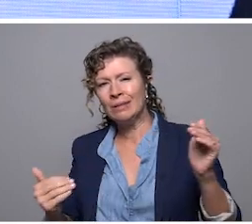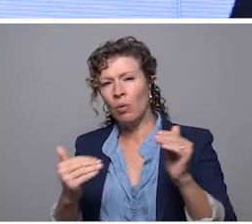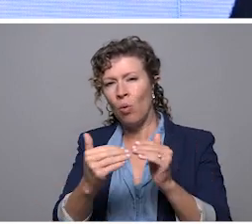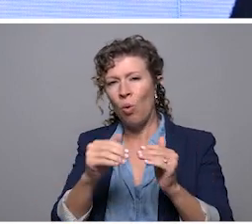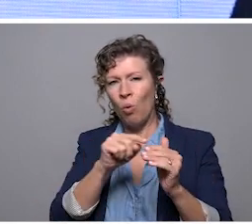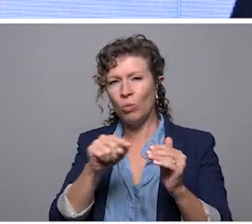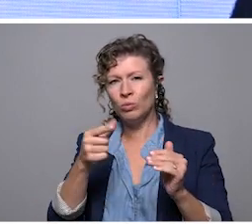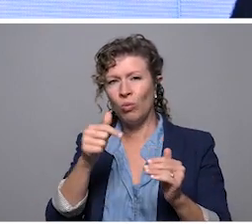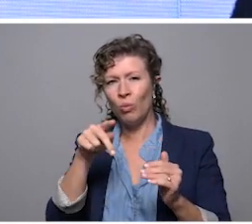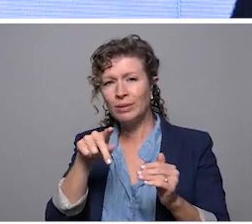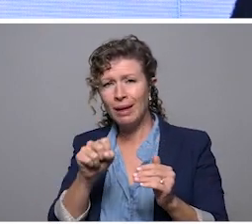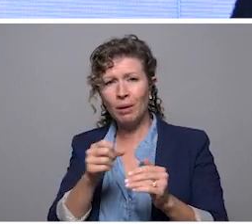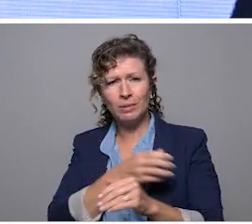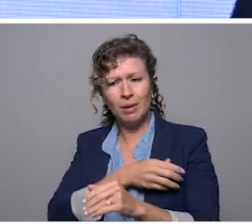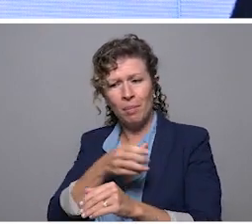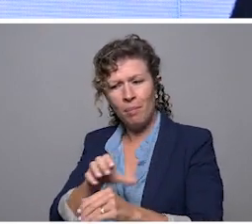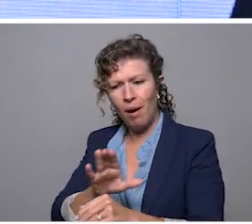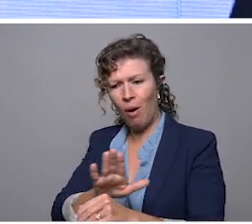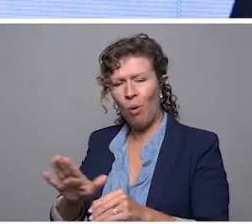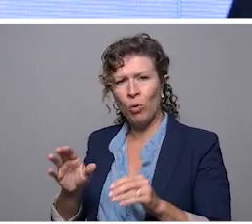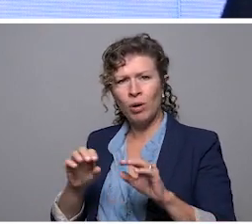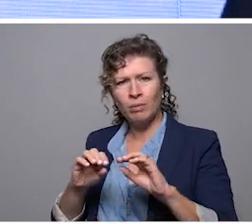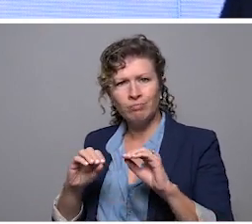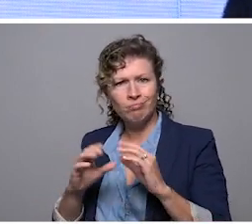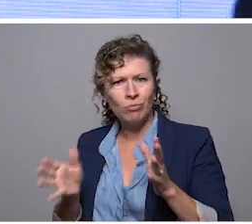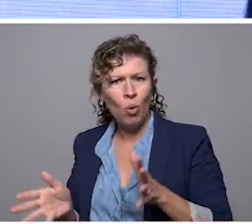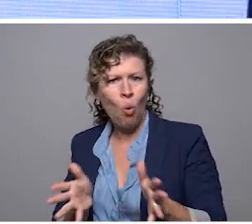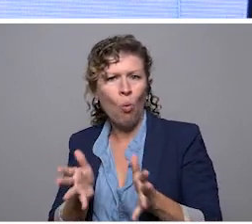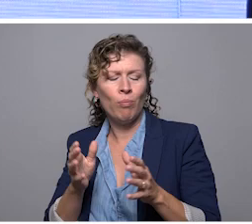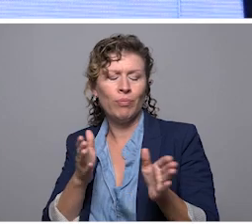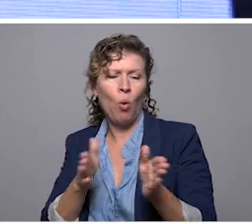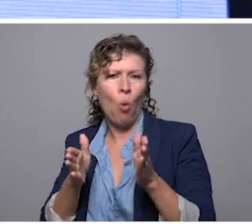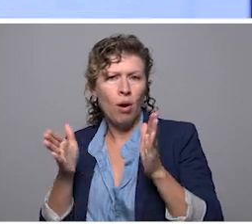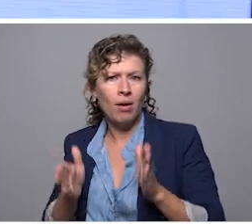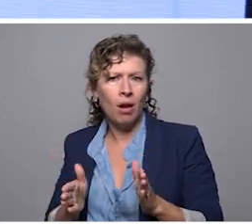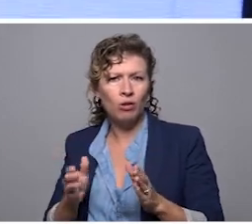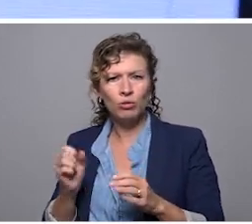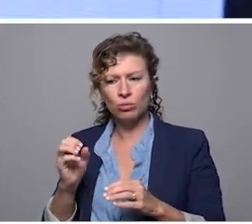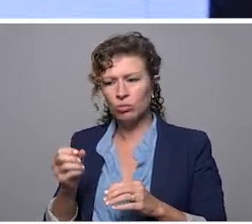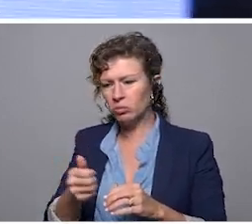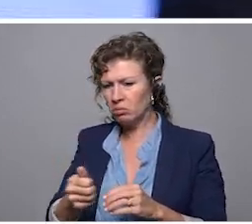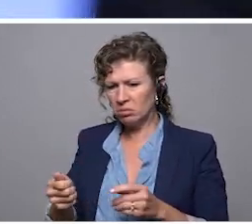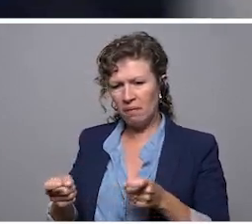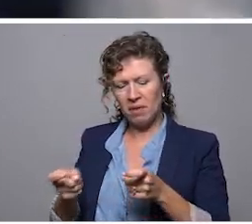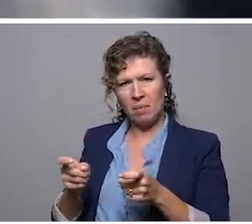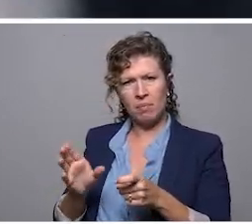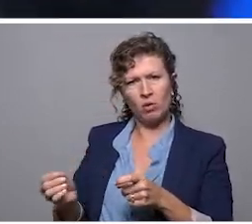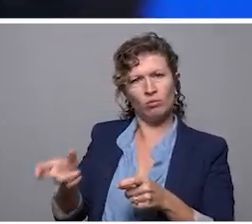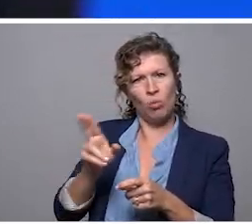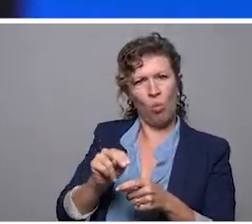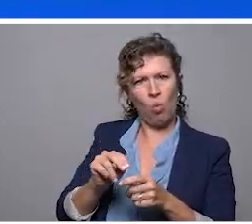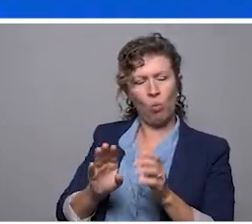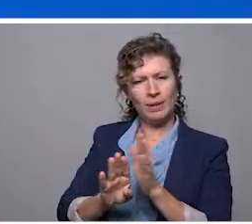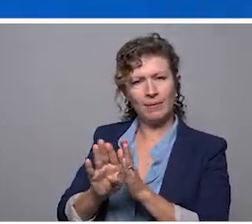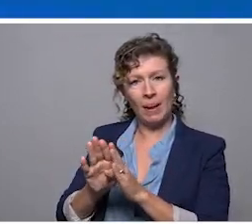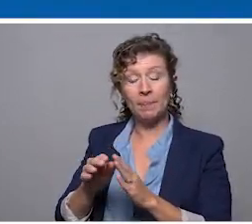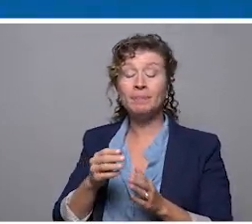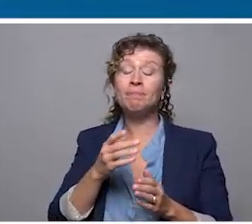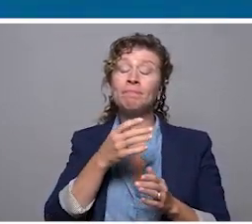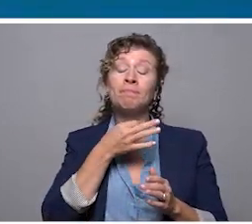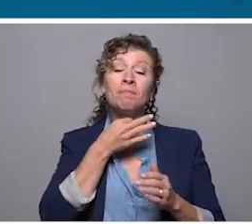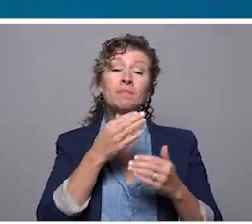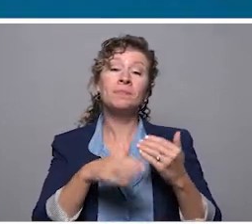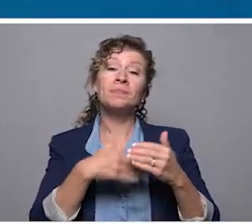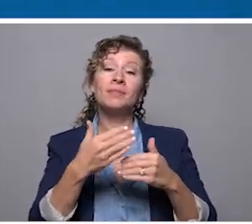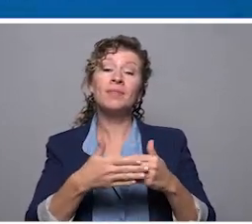organizada como actor protagónico de su propio desarrollo Muchas gracias eh juanlos Cómo surge jardí azuayo cómo llegas ahí a esa idea a crearlo a